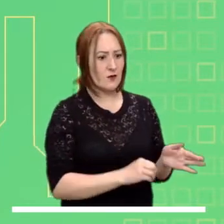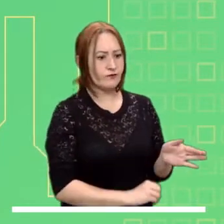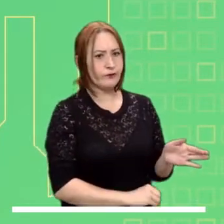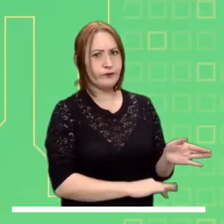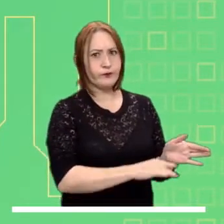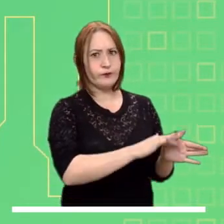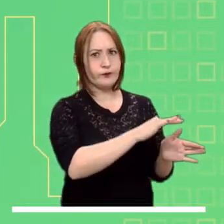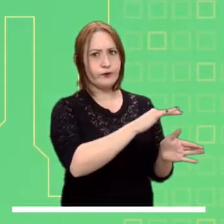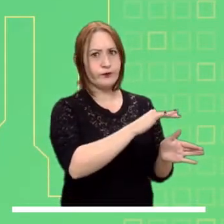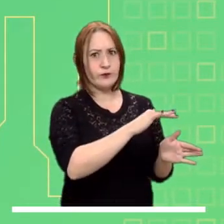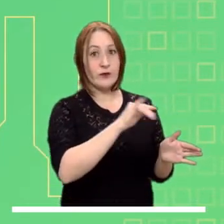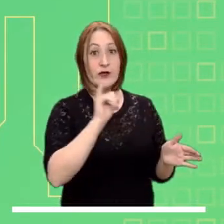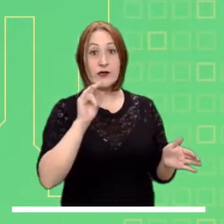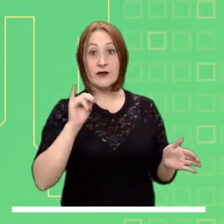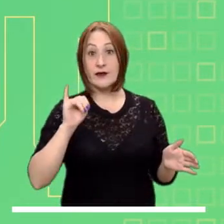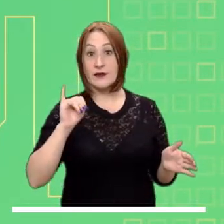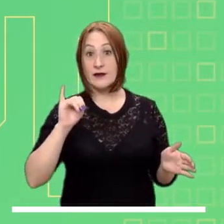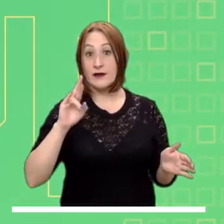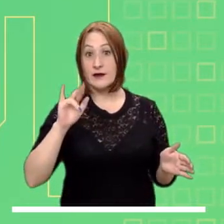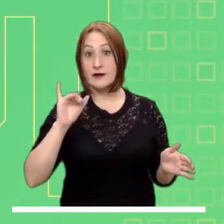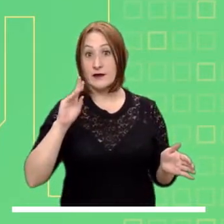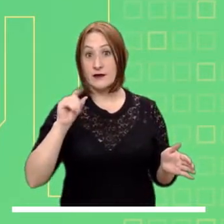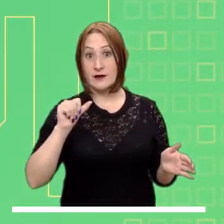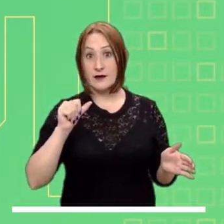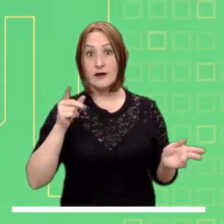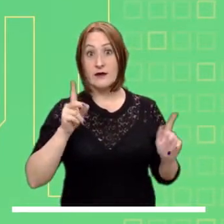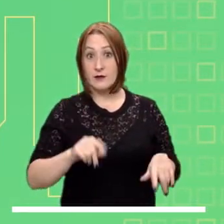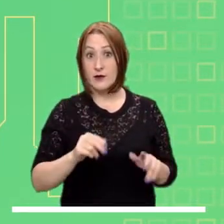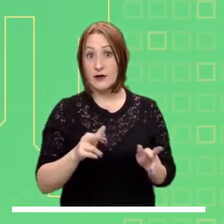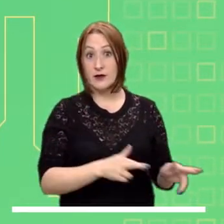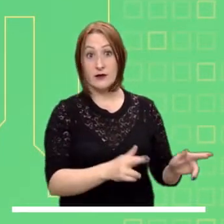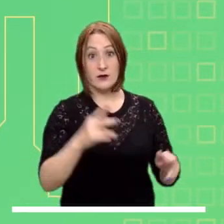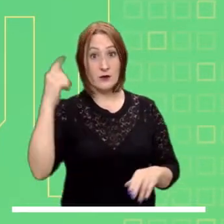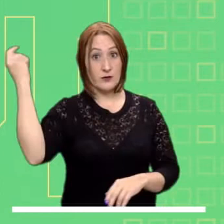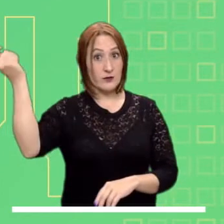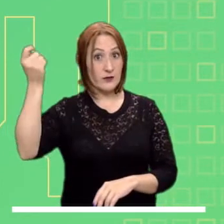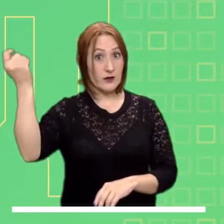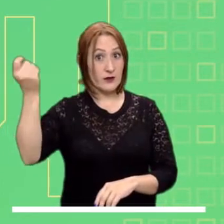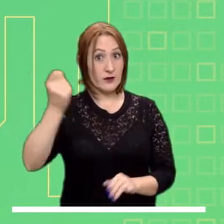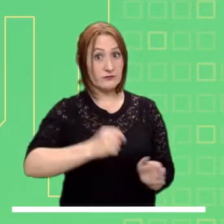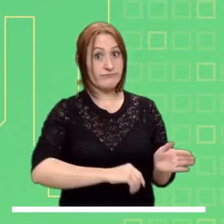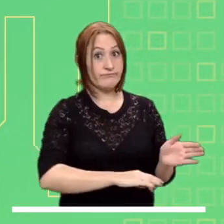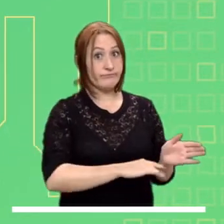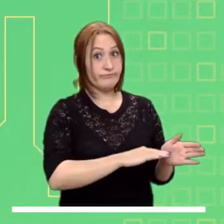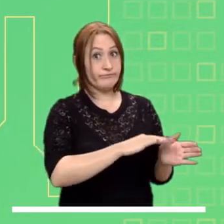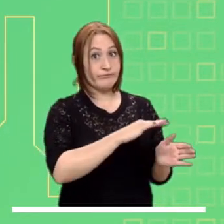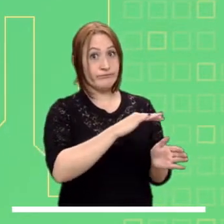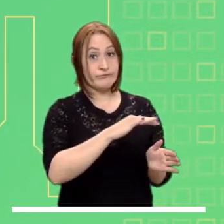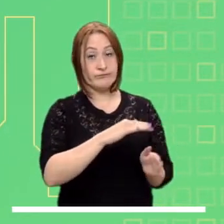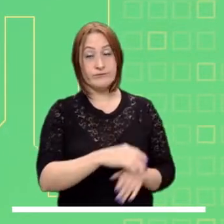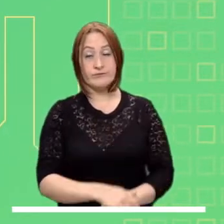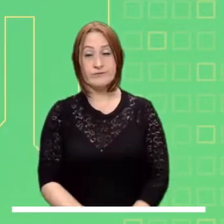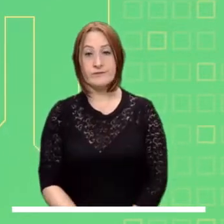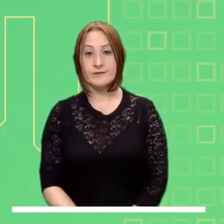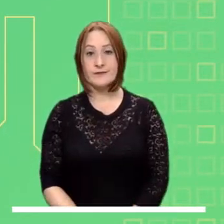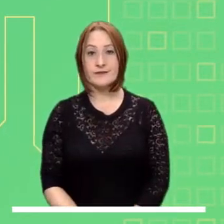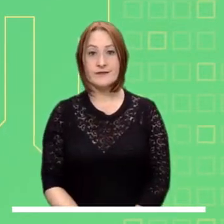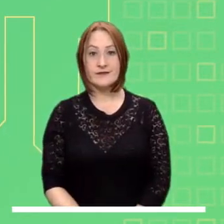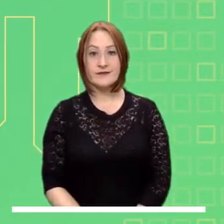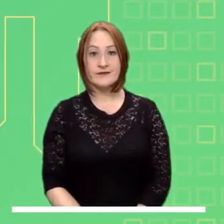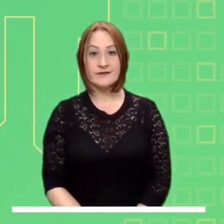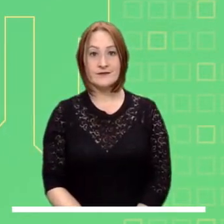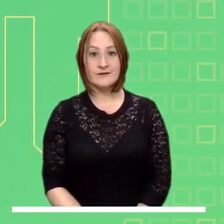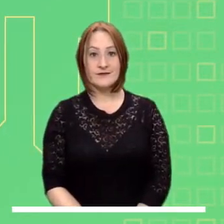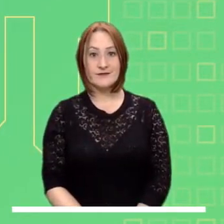Persiste la alerta roja por niveles altos en la parte baja del río Inírida y en la parte media y baja del río Meta, en el tramo comprendido entre